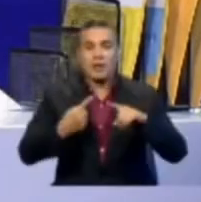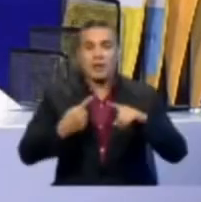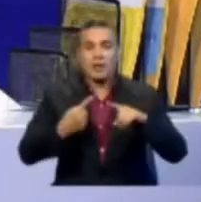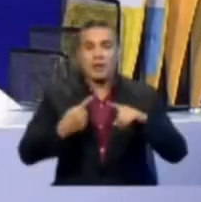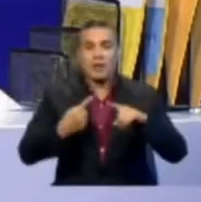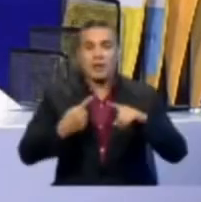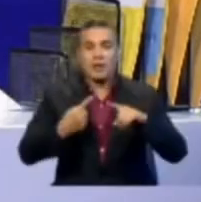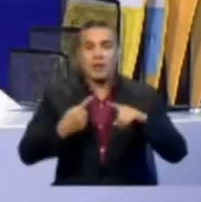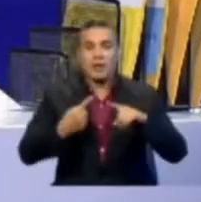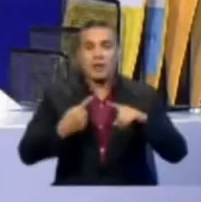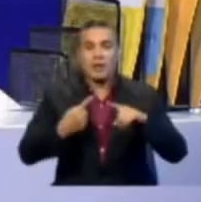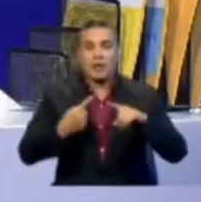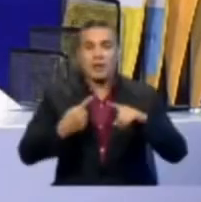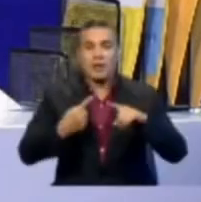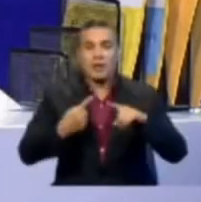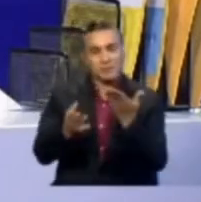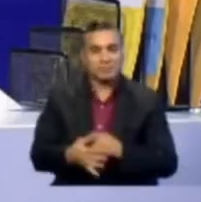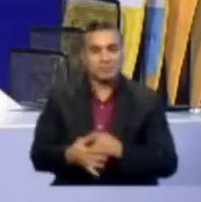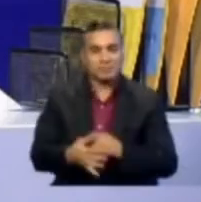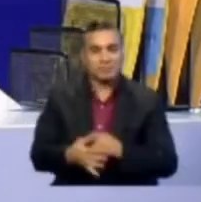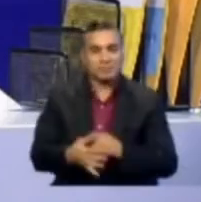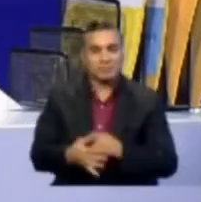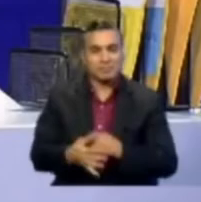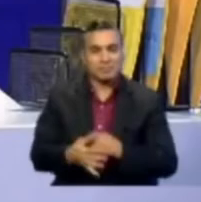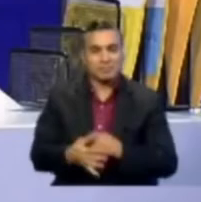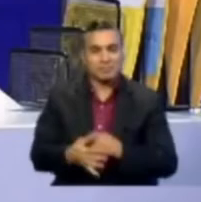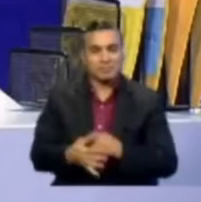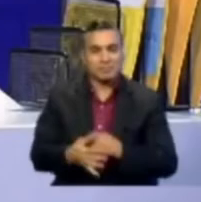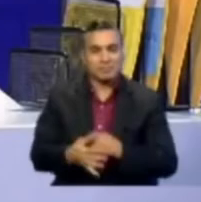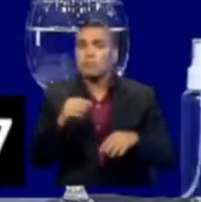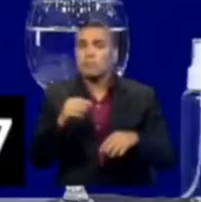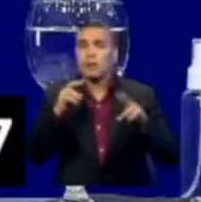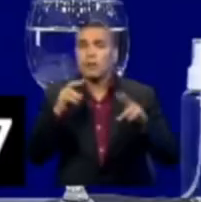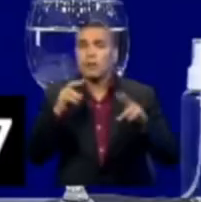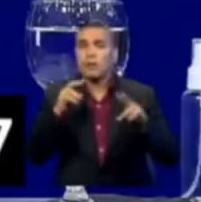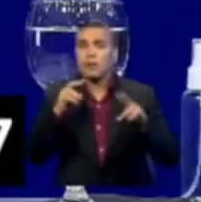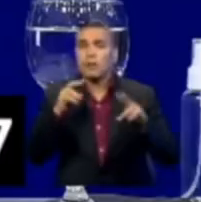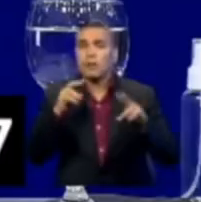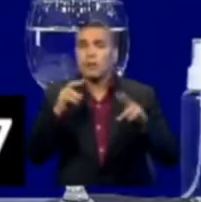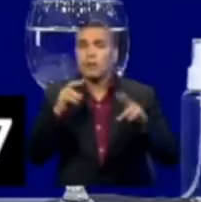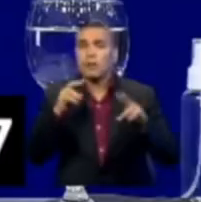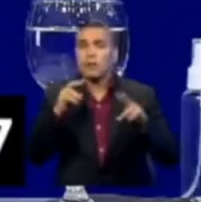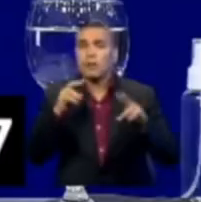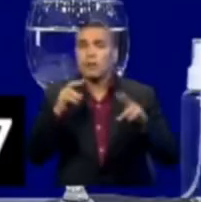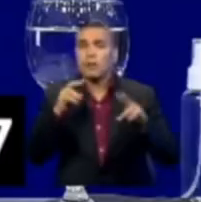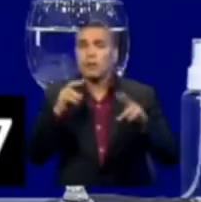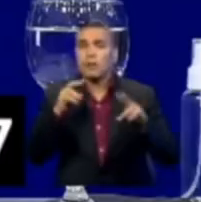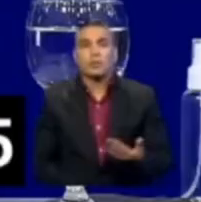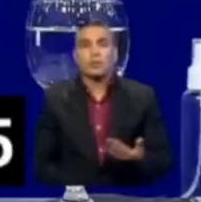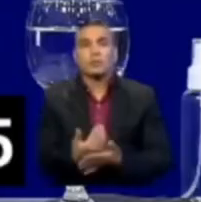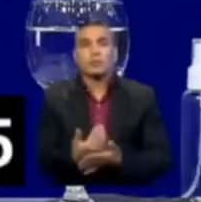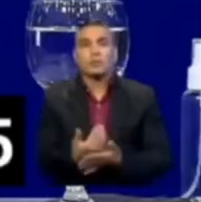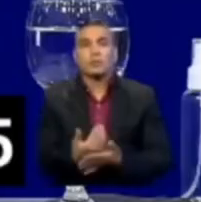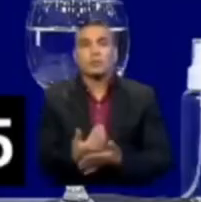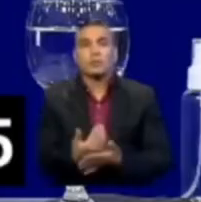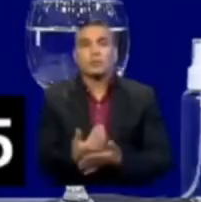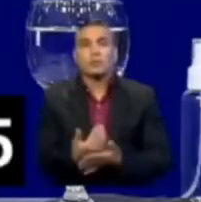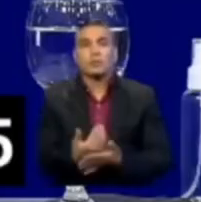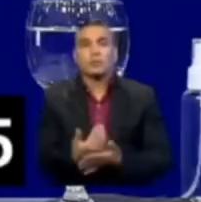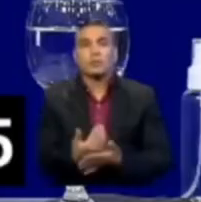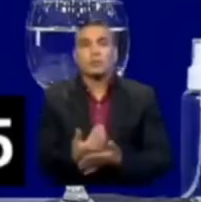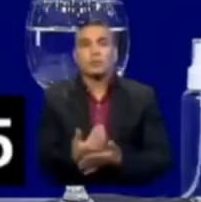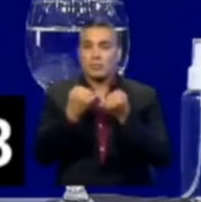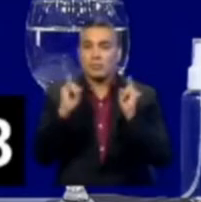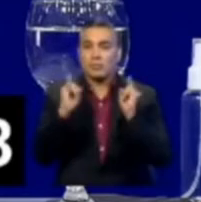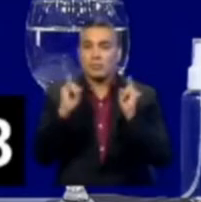respuesta. En este punto quisiera hacer una crítica al temario. Un nuevo error del CNE le llama independencia